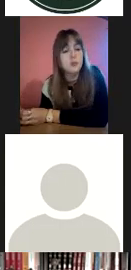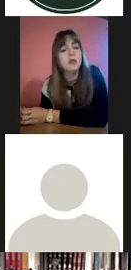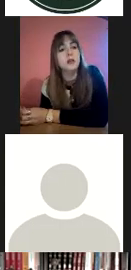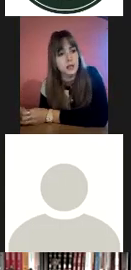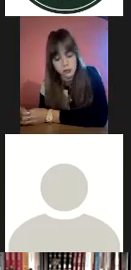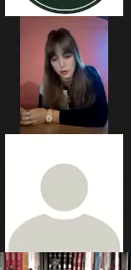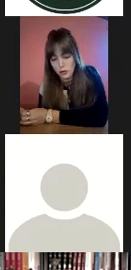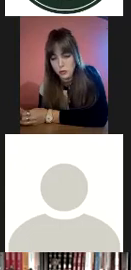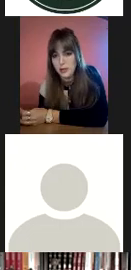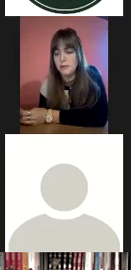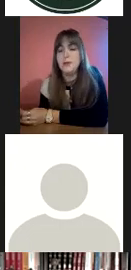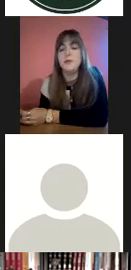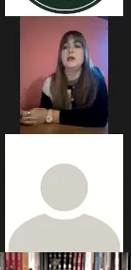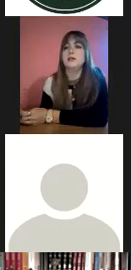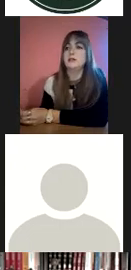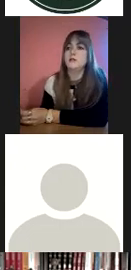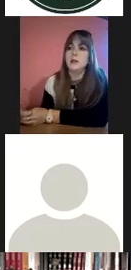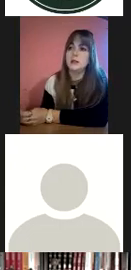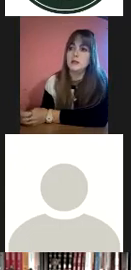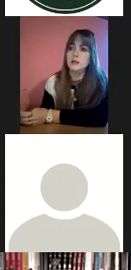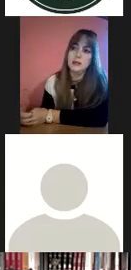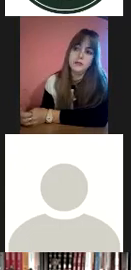desparasite. Eso no ocurre, mismo